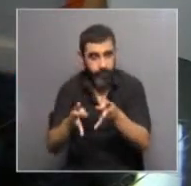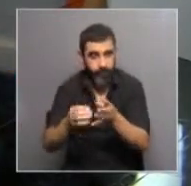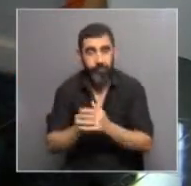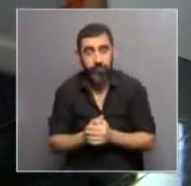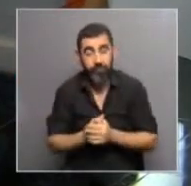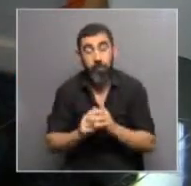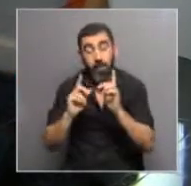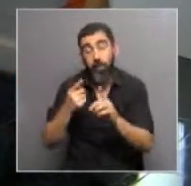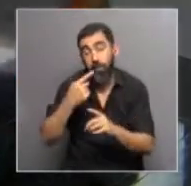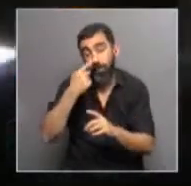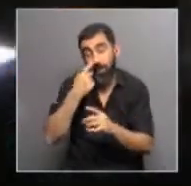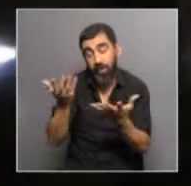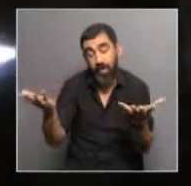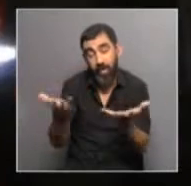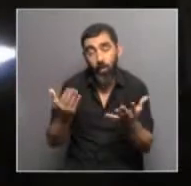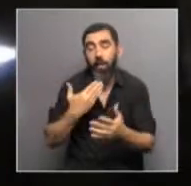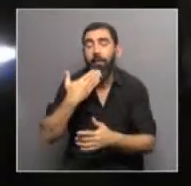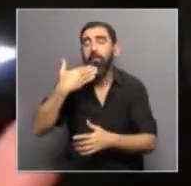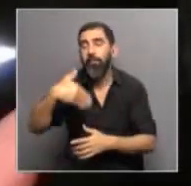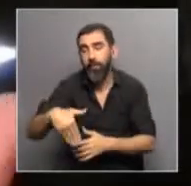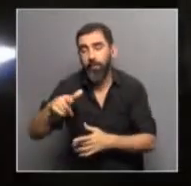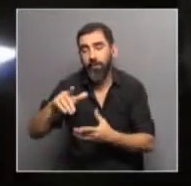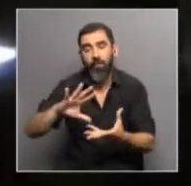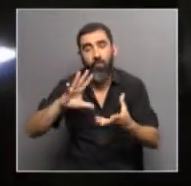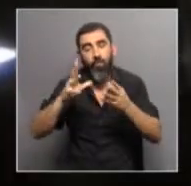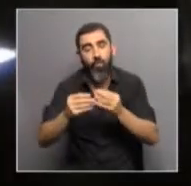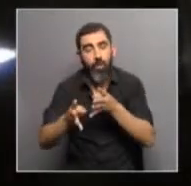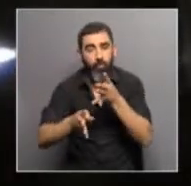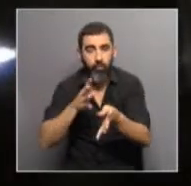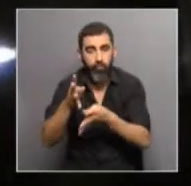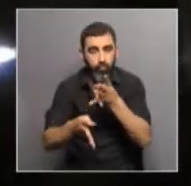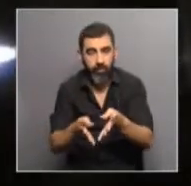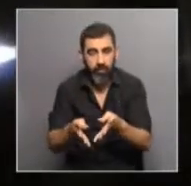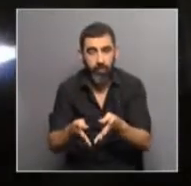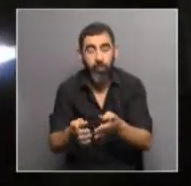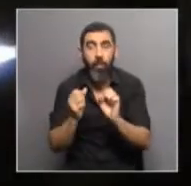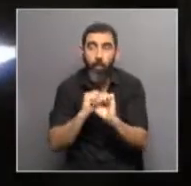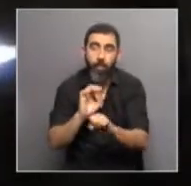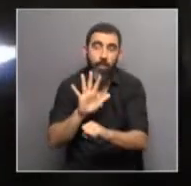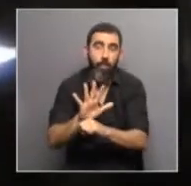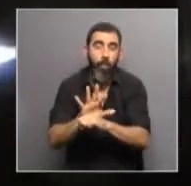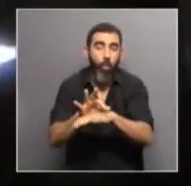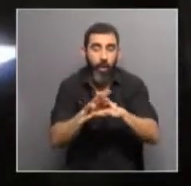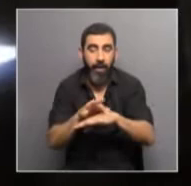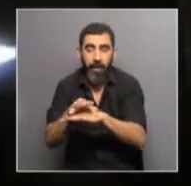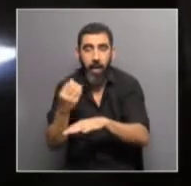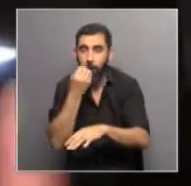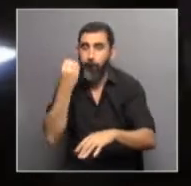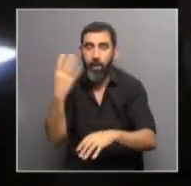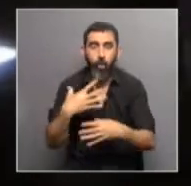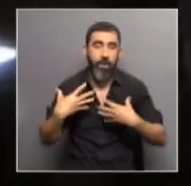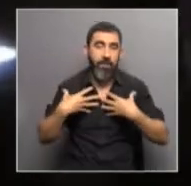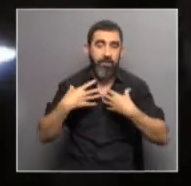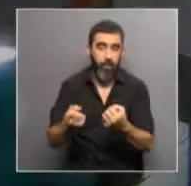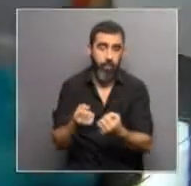y lo interesante ahora es entender esos mecanismos para tratar de orientarlos hacia mejorar nuestra salud, por